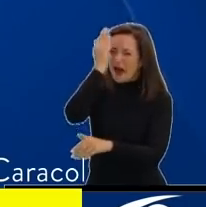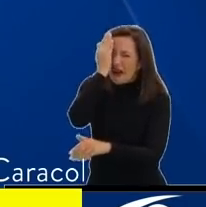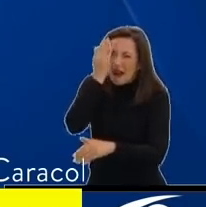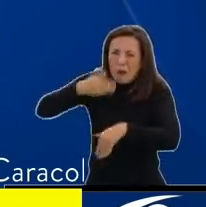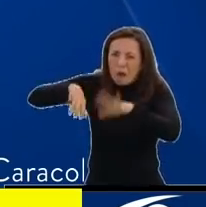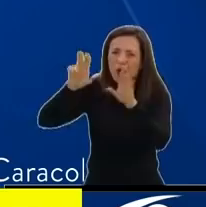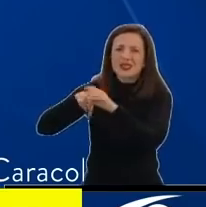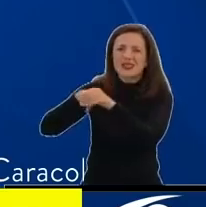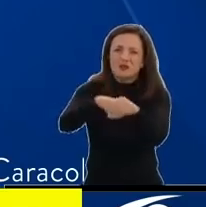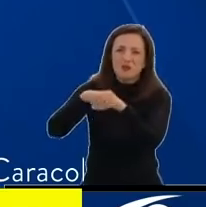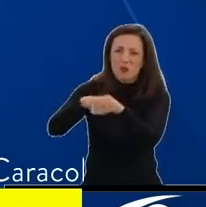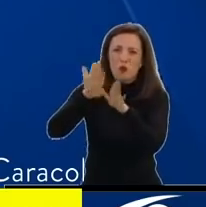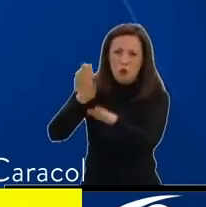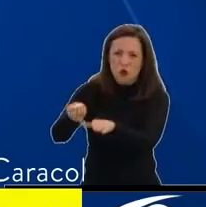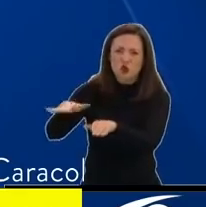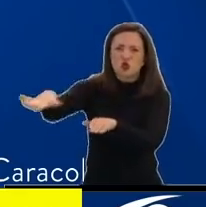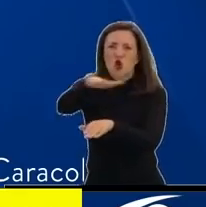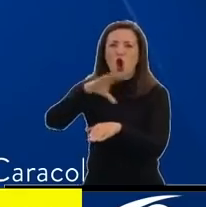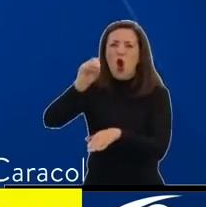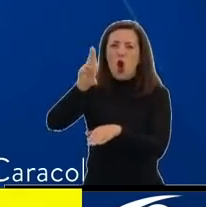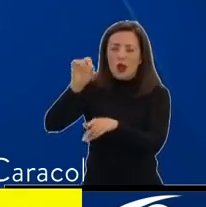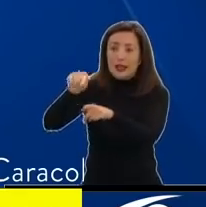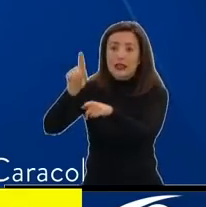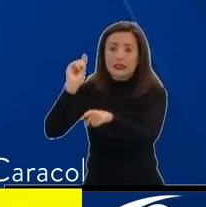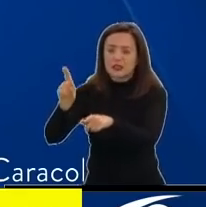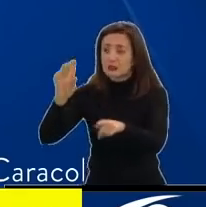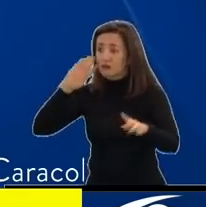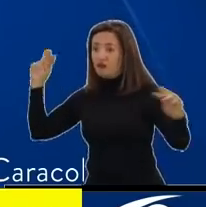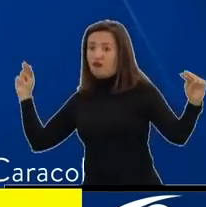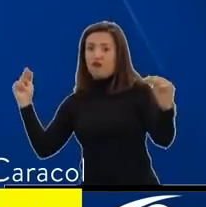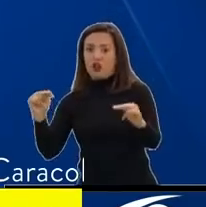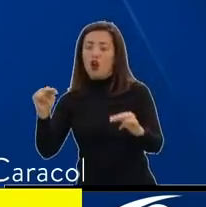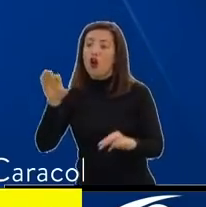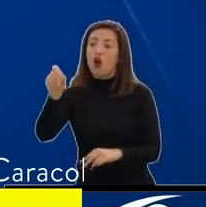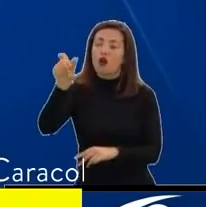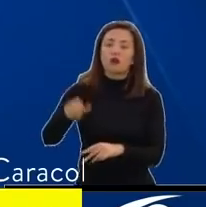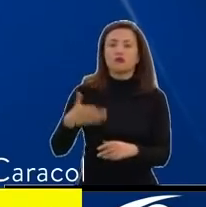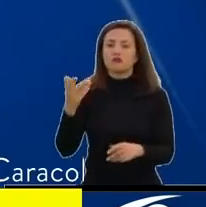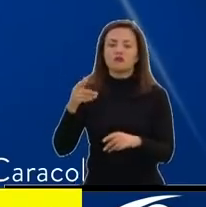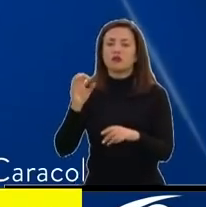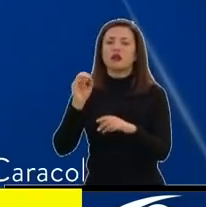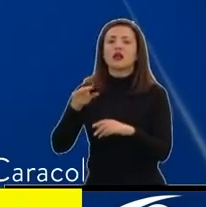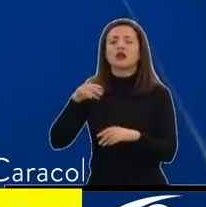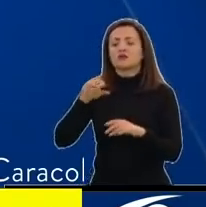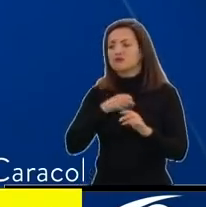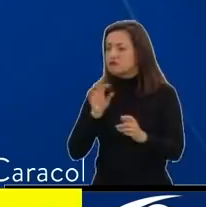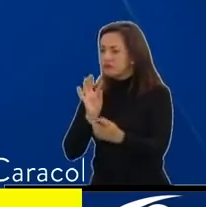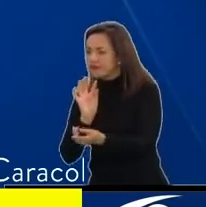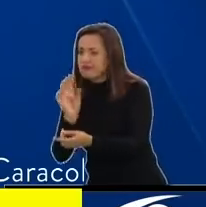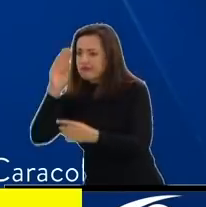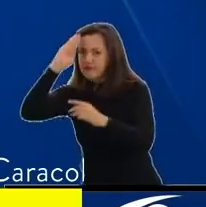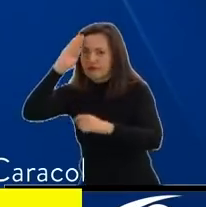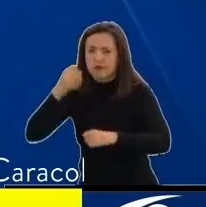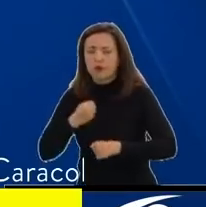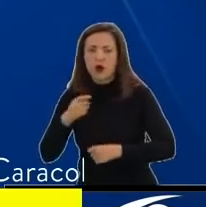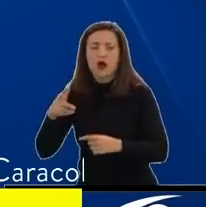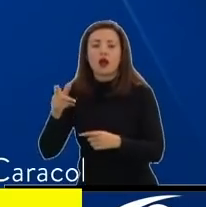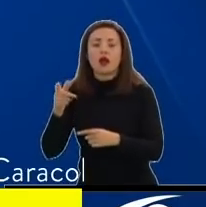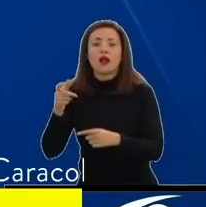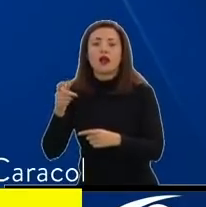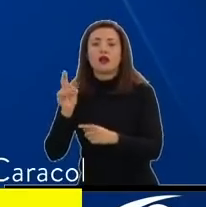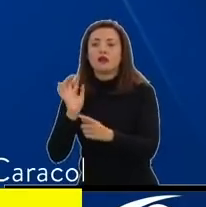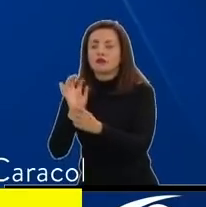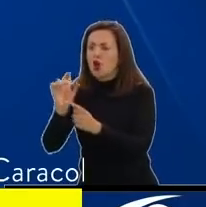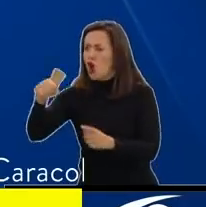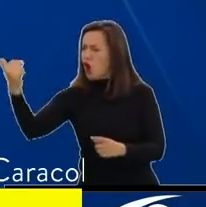de transporte urbano en el oriente de Cali. El del pirata estaba atendiendo a los guardas, pero en eso de otro lado